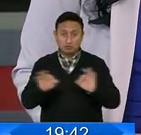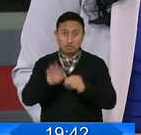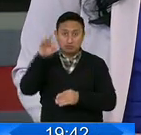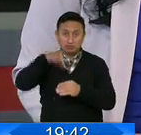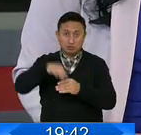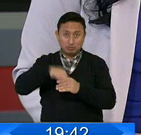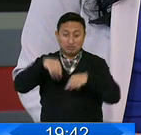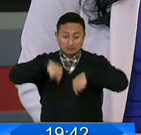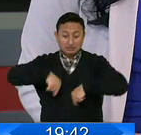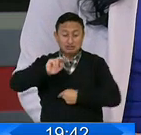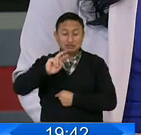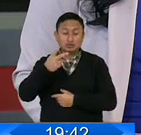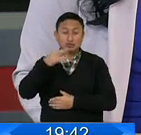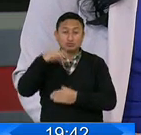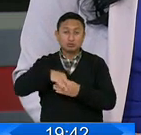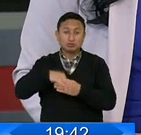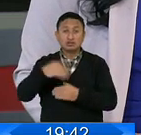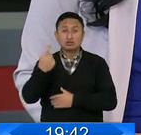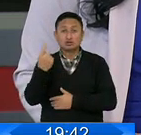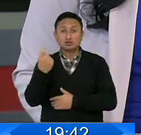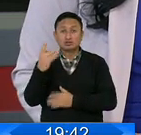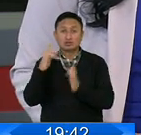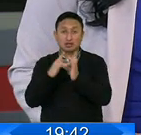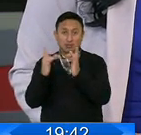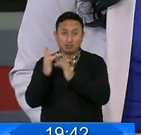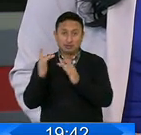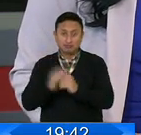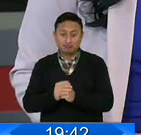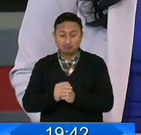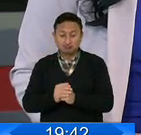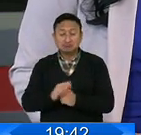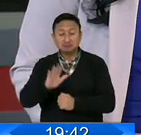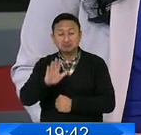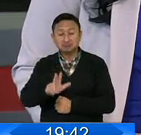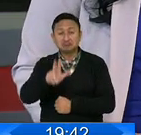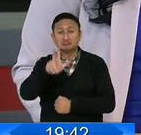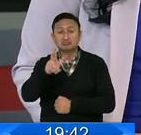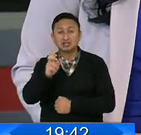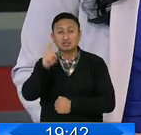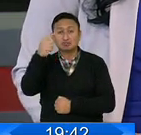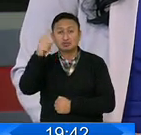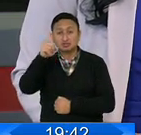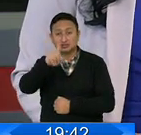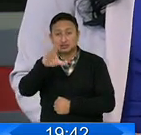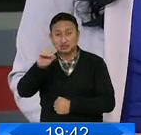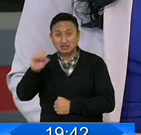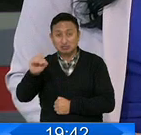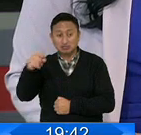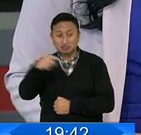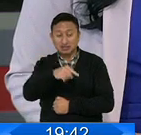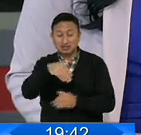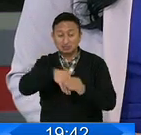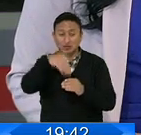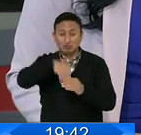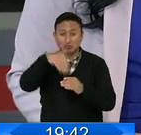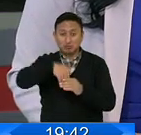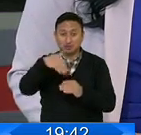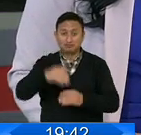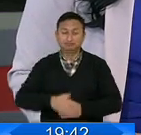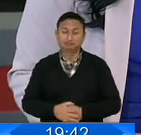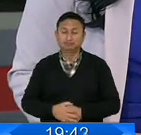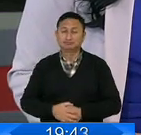vuelta presidencial del 11 de abril. Al menos 13.100.000 documentos electorales serán